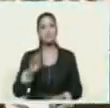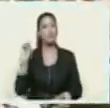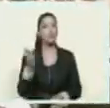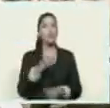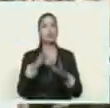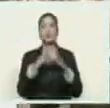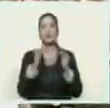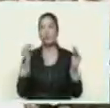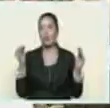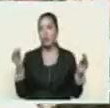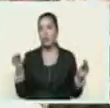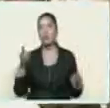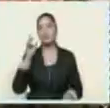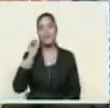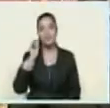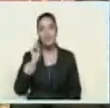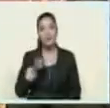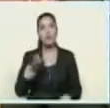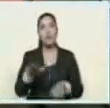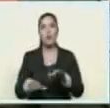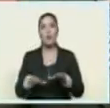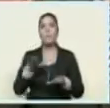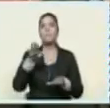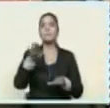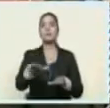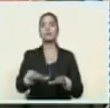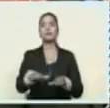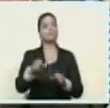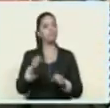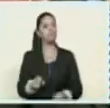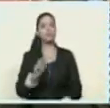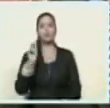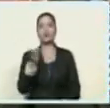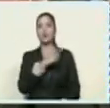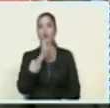y debemos dar un paso al frente